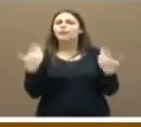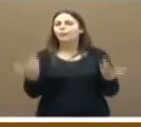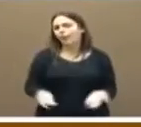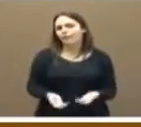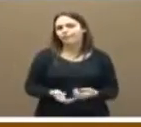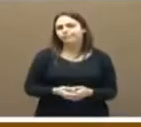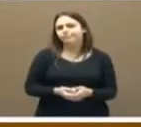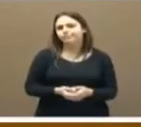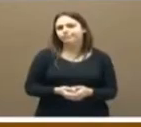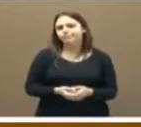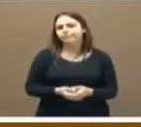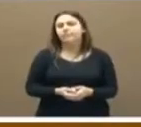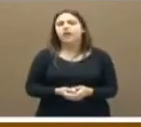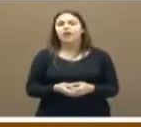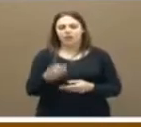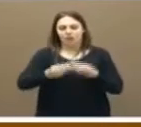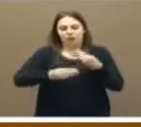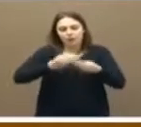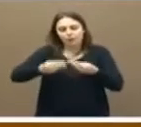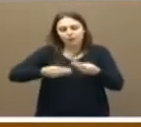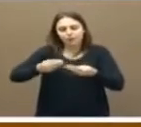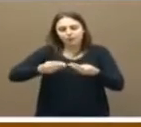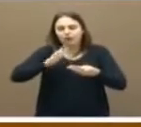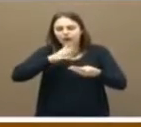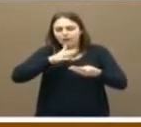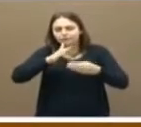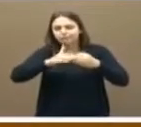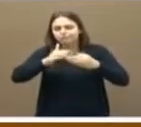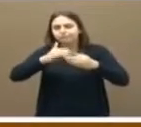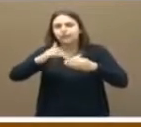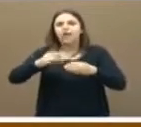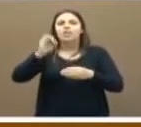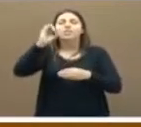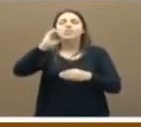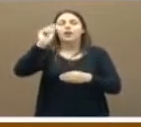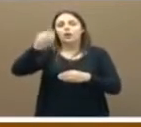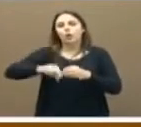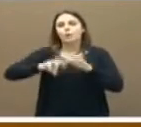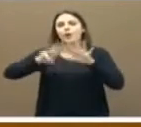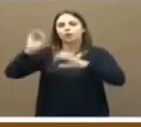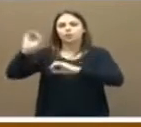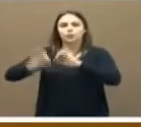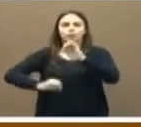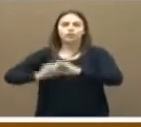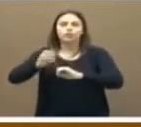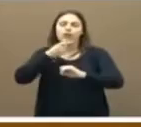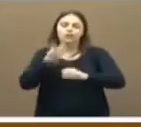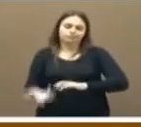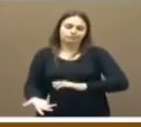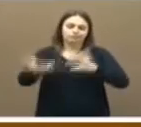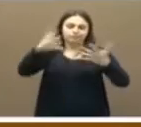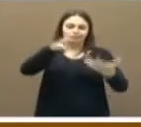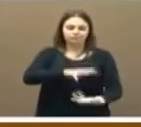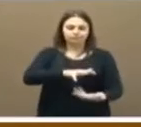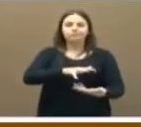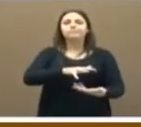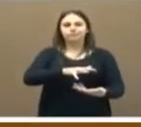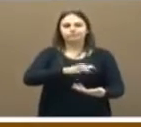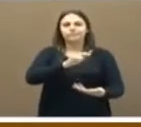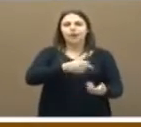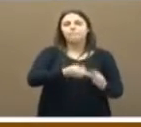sido esa ejecución sobre ejecución del 0,8% se ha traducido en el pago